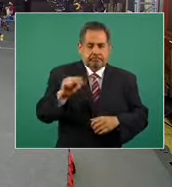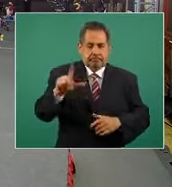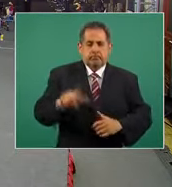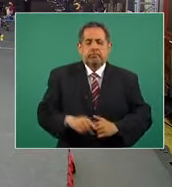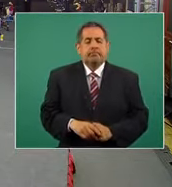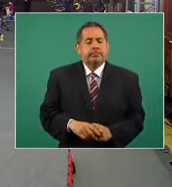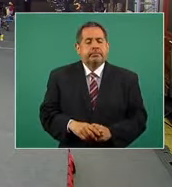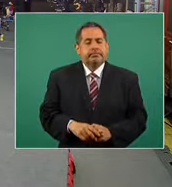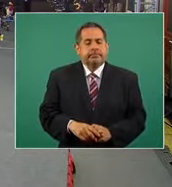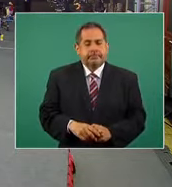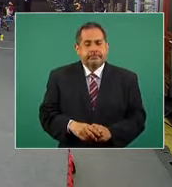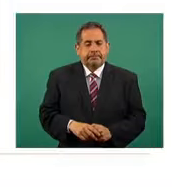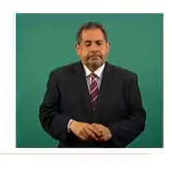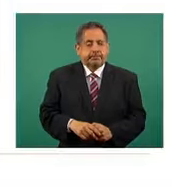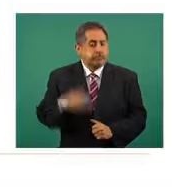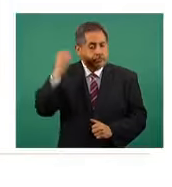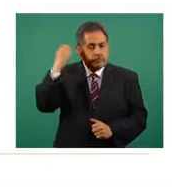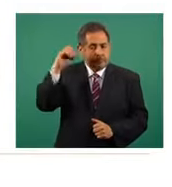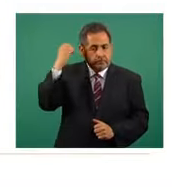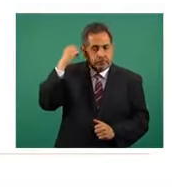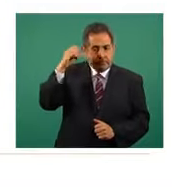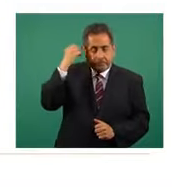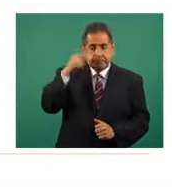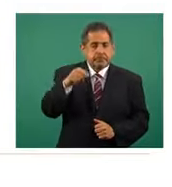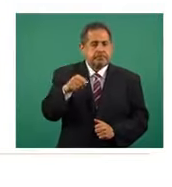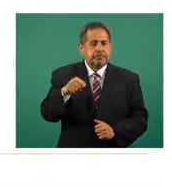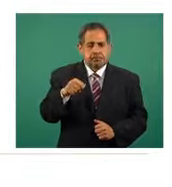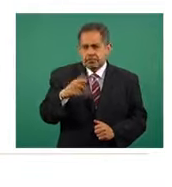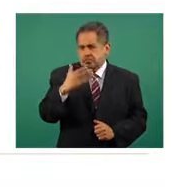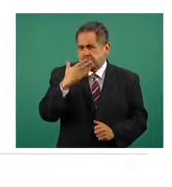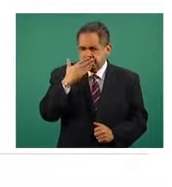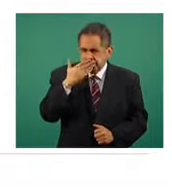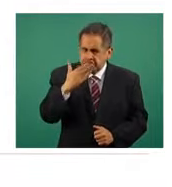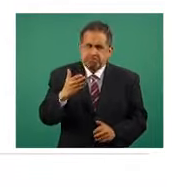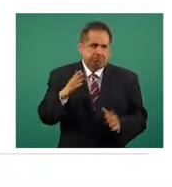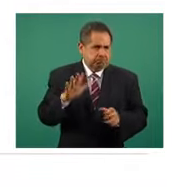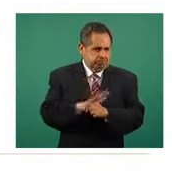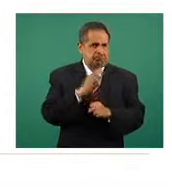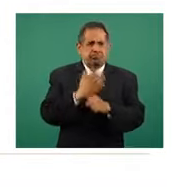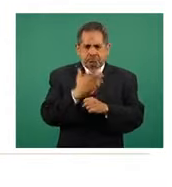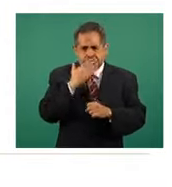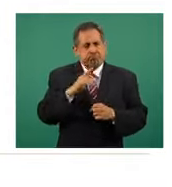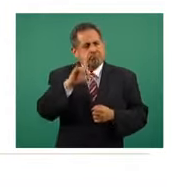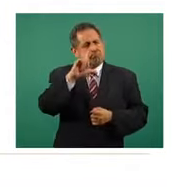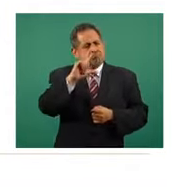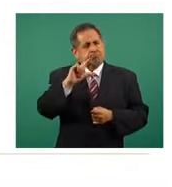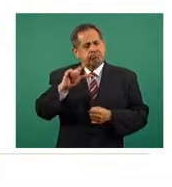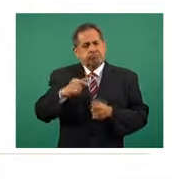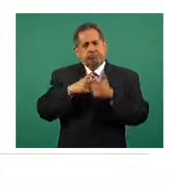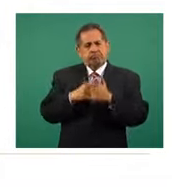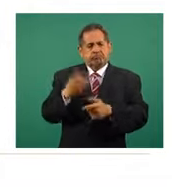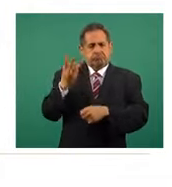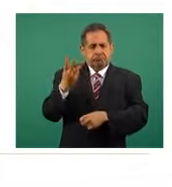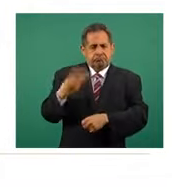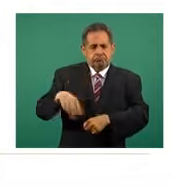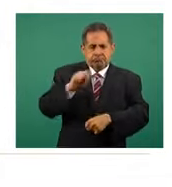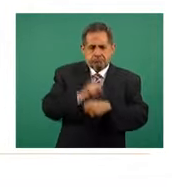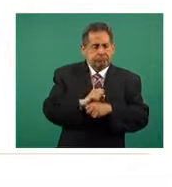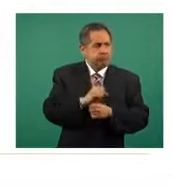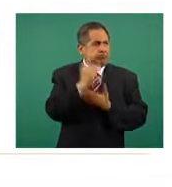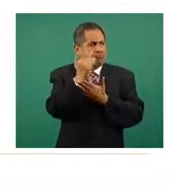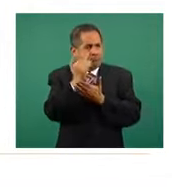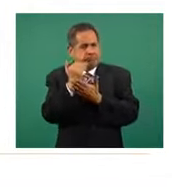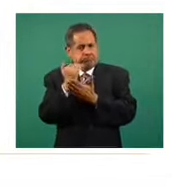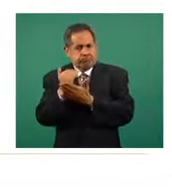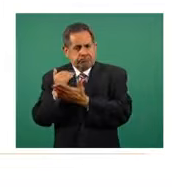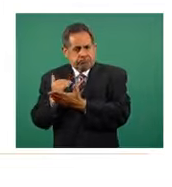siguiente. En Oaxaca vamos bien en general, con una tendencia de reducción ya sostenida por 3 semanas también,